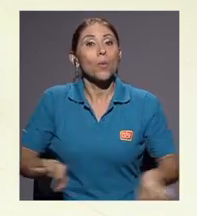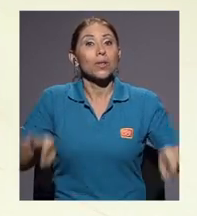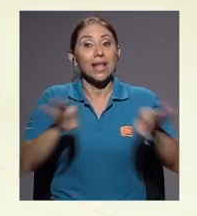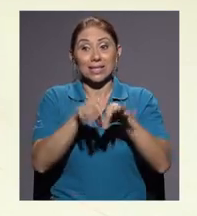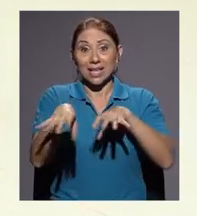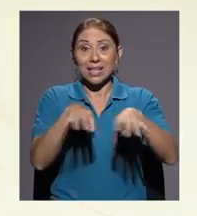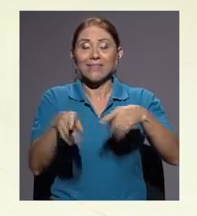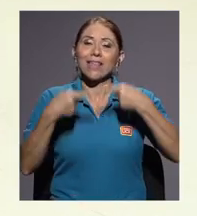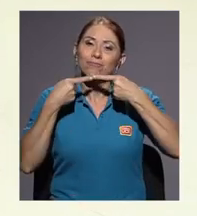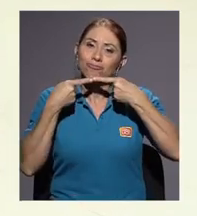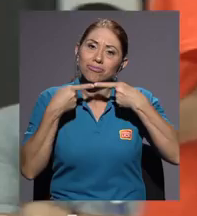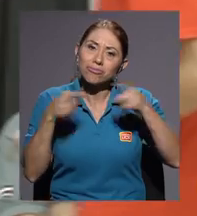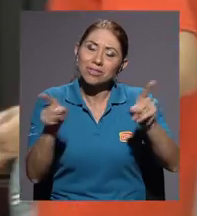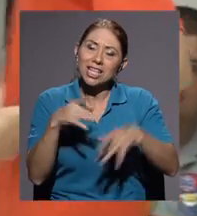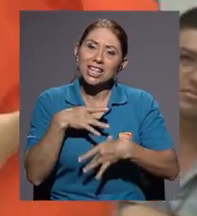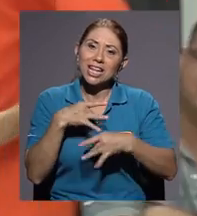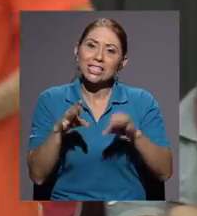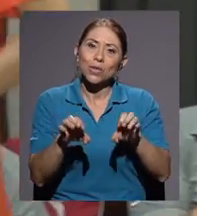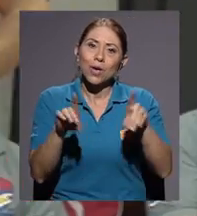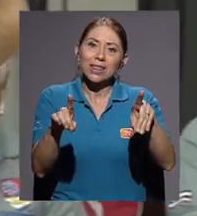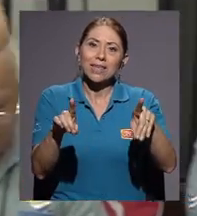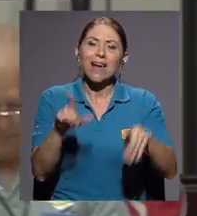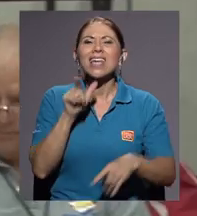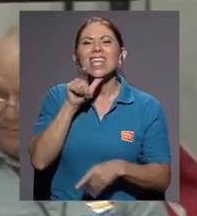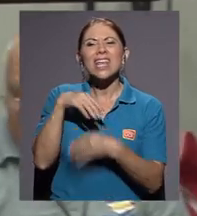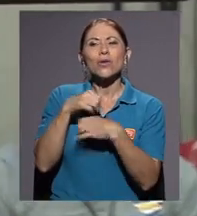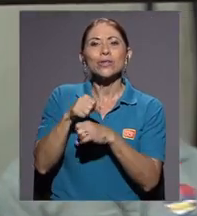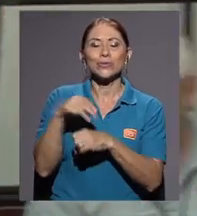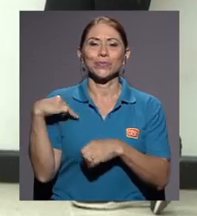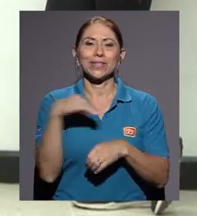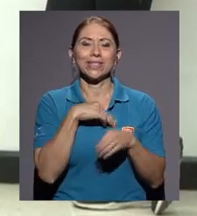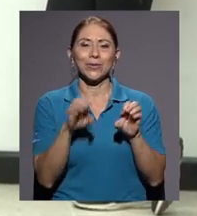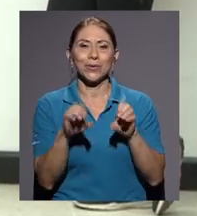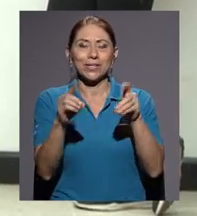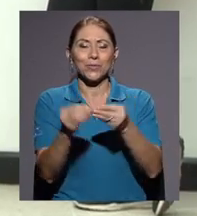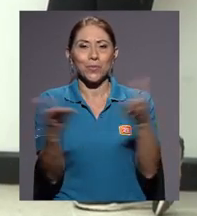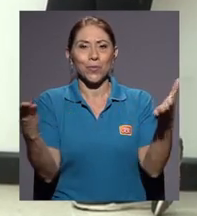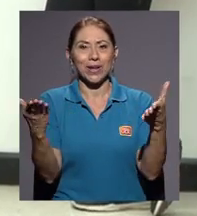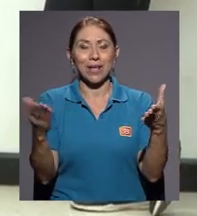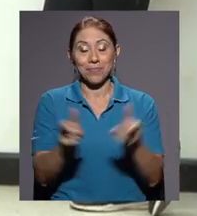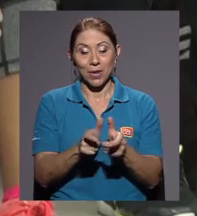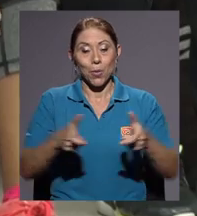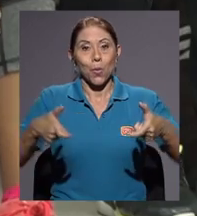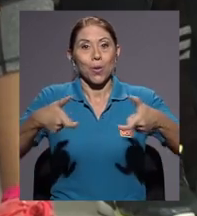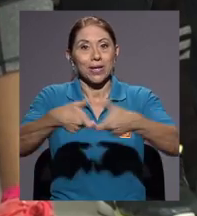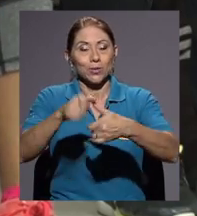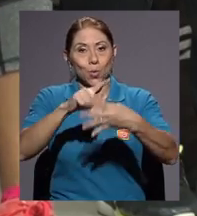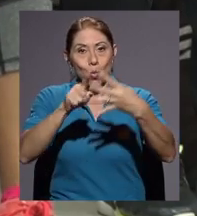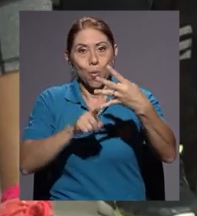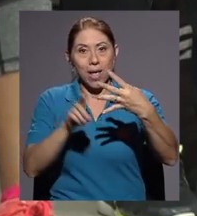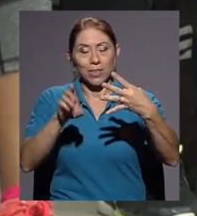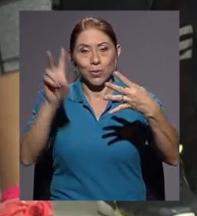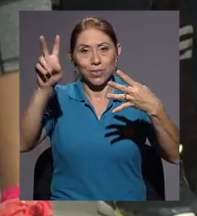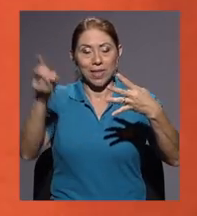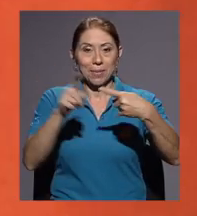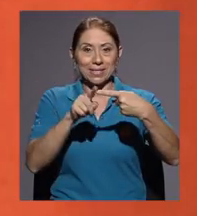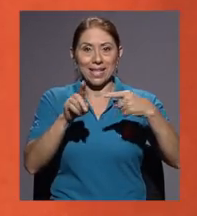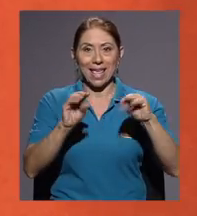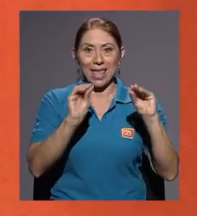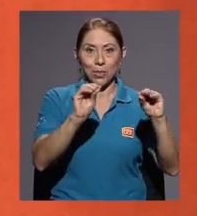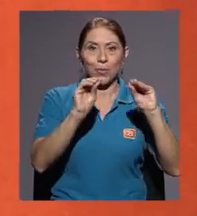interés educativo por el Ministerio de Educación Pública. El Congreso desarrolló cuatro temáticas: educación y